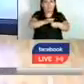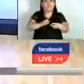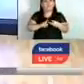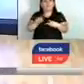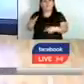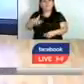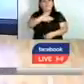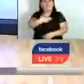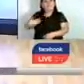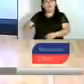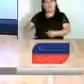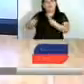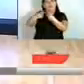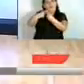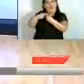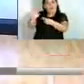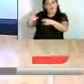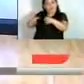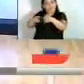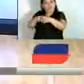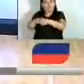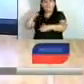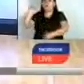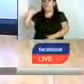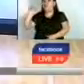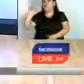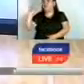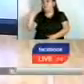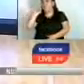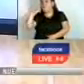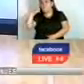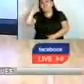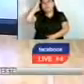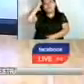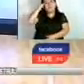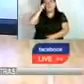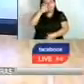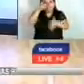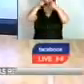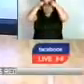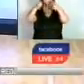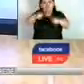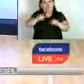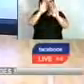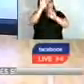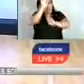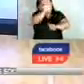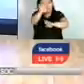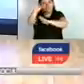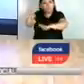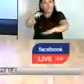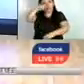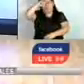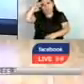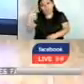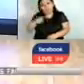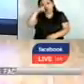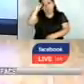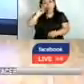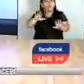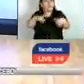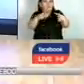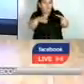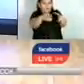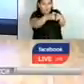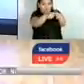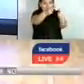El presidente del Consejo Ejecutivo Nacional, Eric Salguero, sostiene que van a respetar la decisión de la población y que van a trabajar por renovar